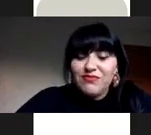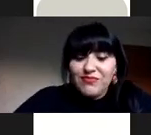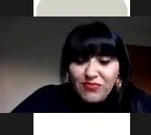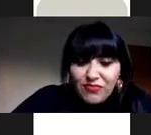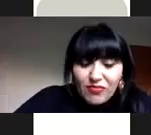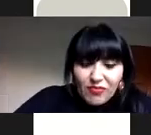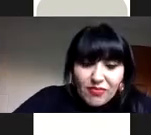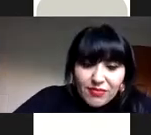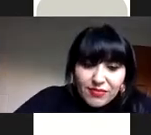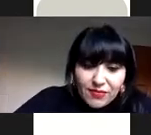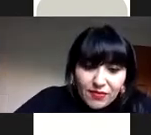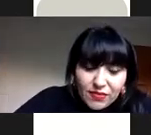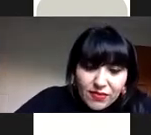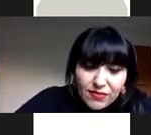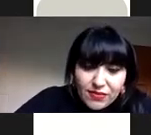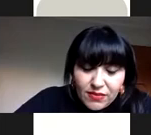Nicole.